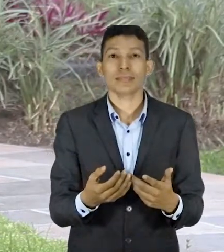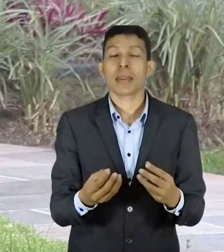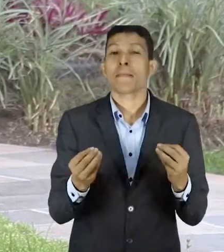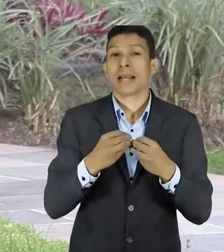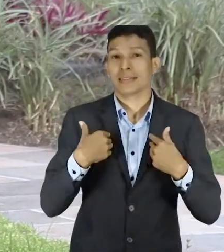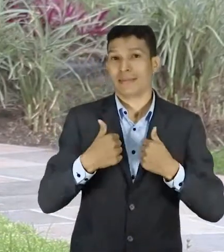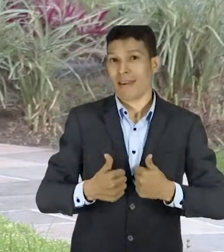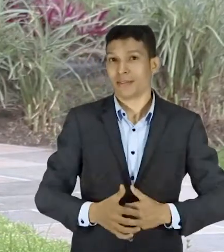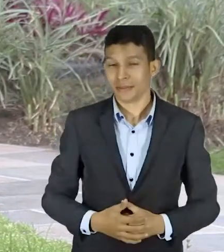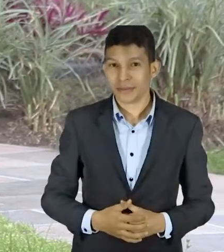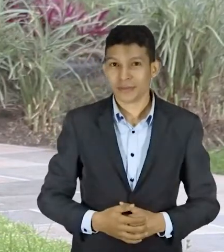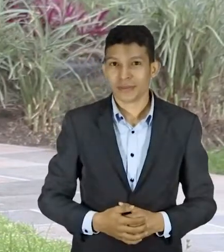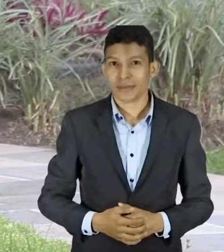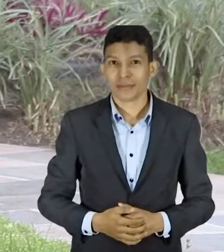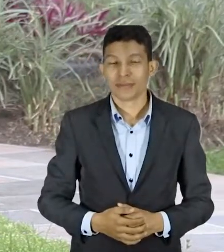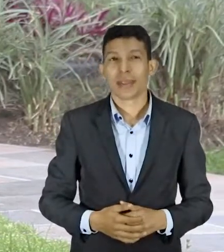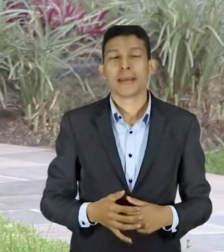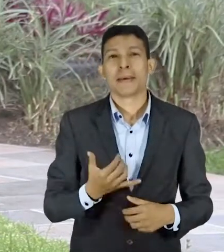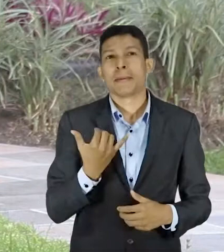Sale más sano.